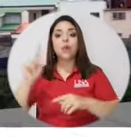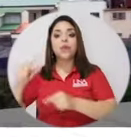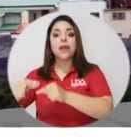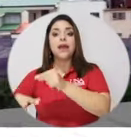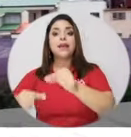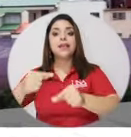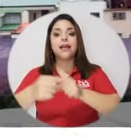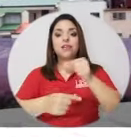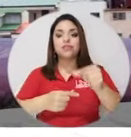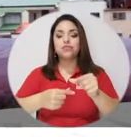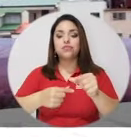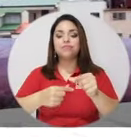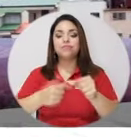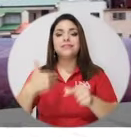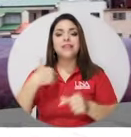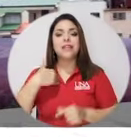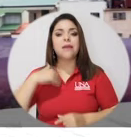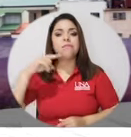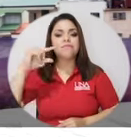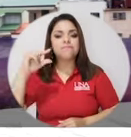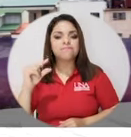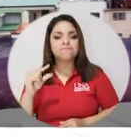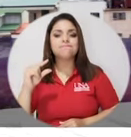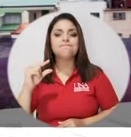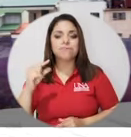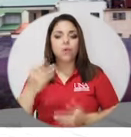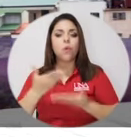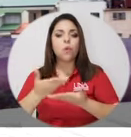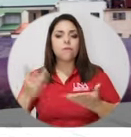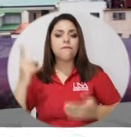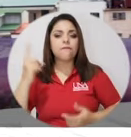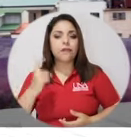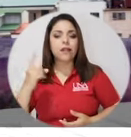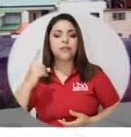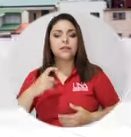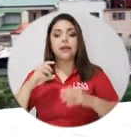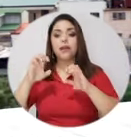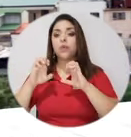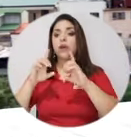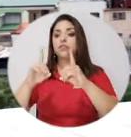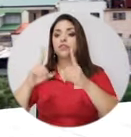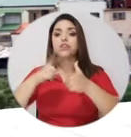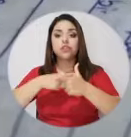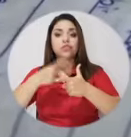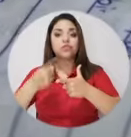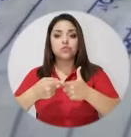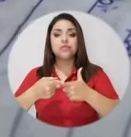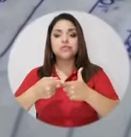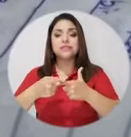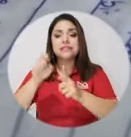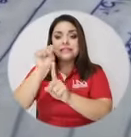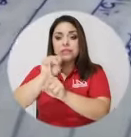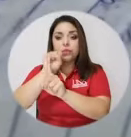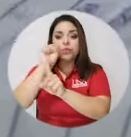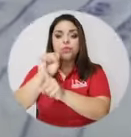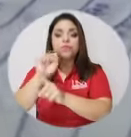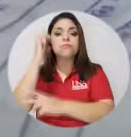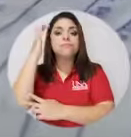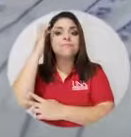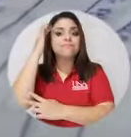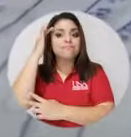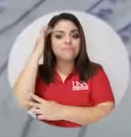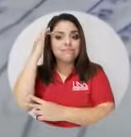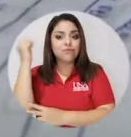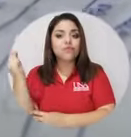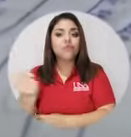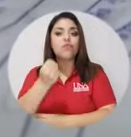muchas carencias educativas. Entonces, ciertamente la situación es muy preocupante porque, como lo